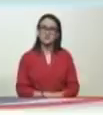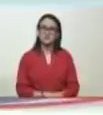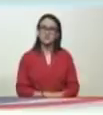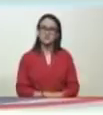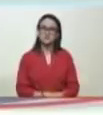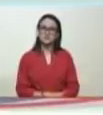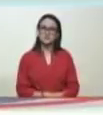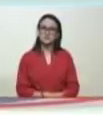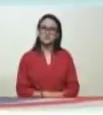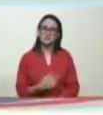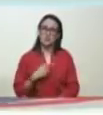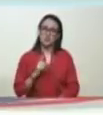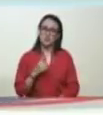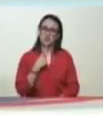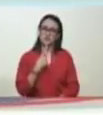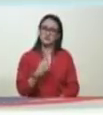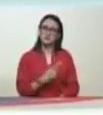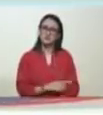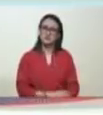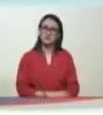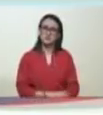Yo tengo que decirlo.